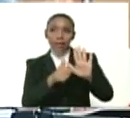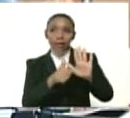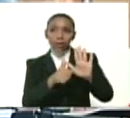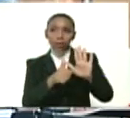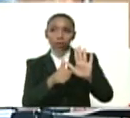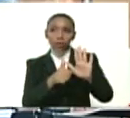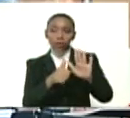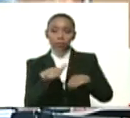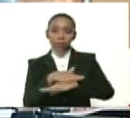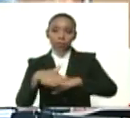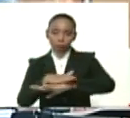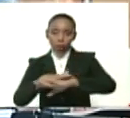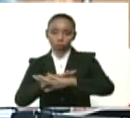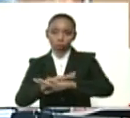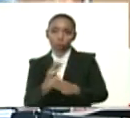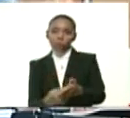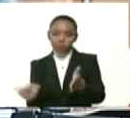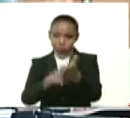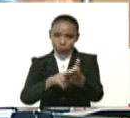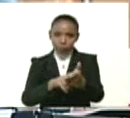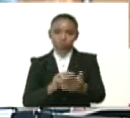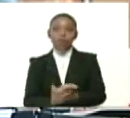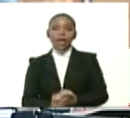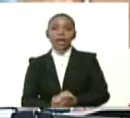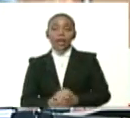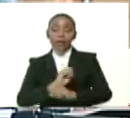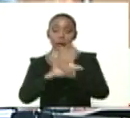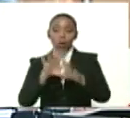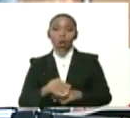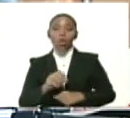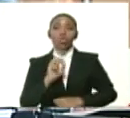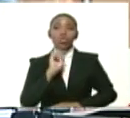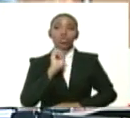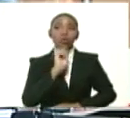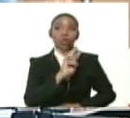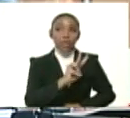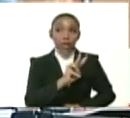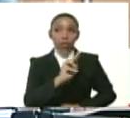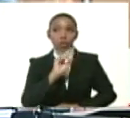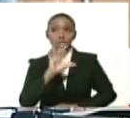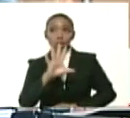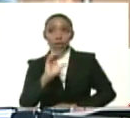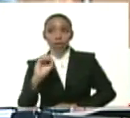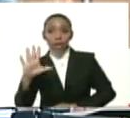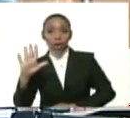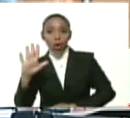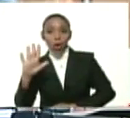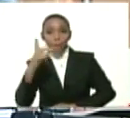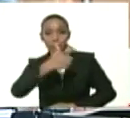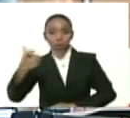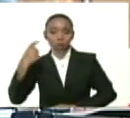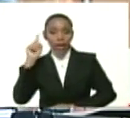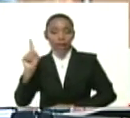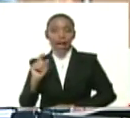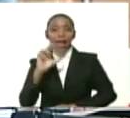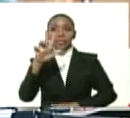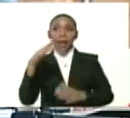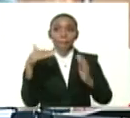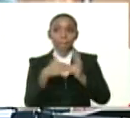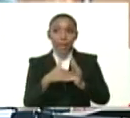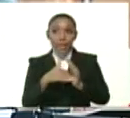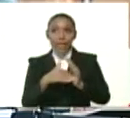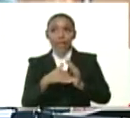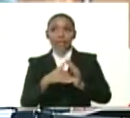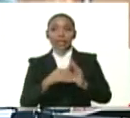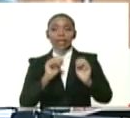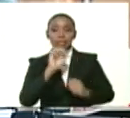3.600, perdón, rectifico, declaran 205 casos hoy para llegar a